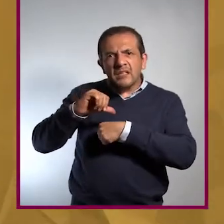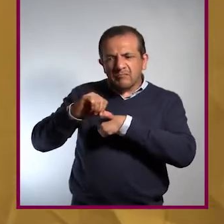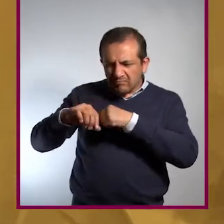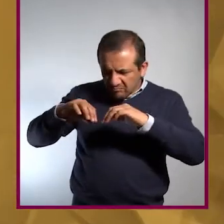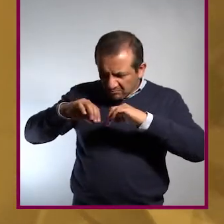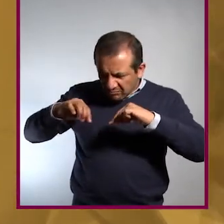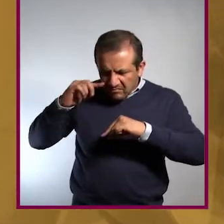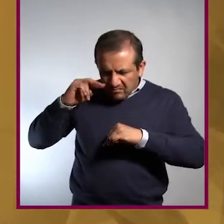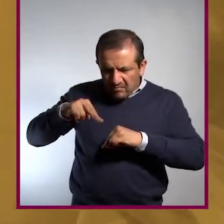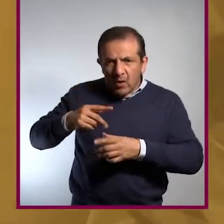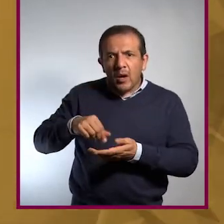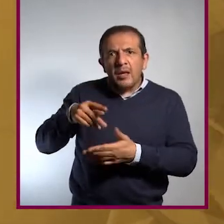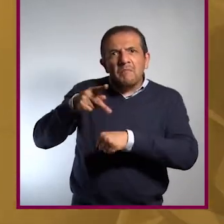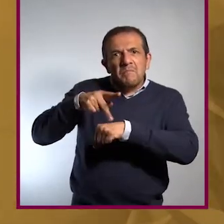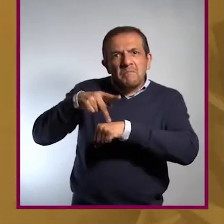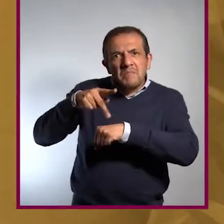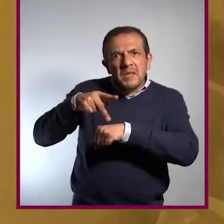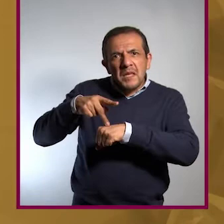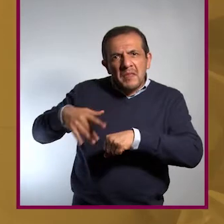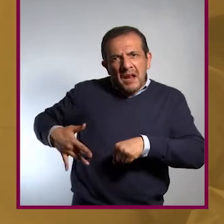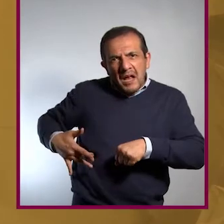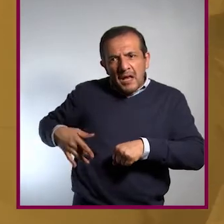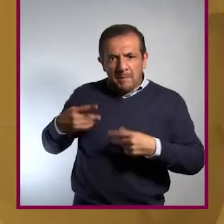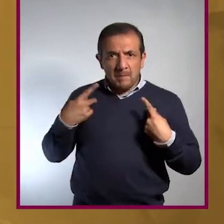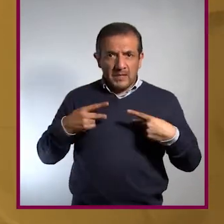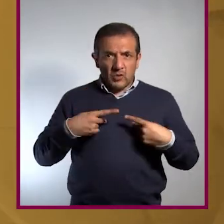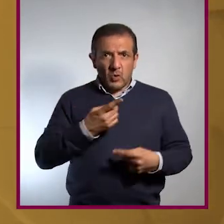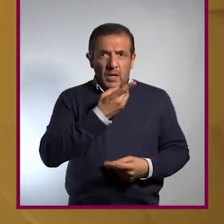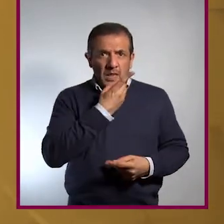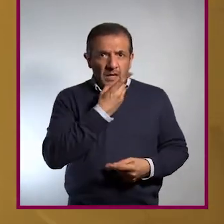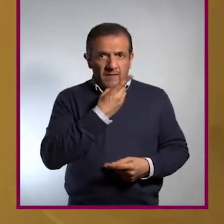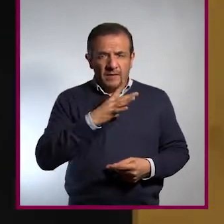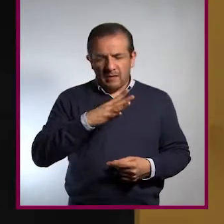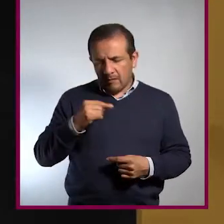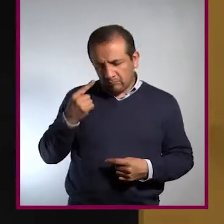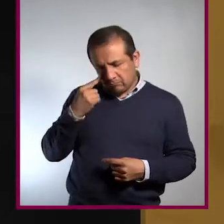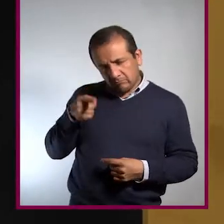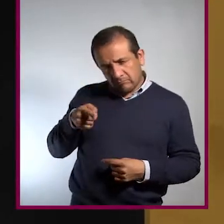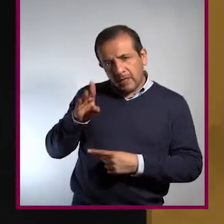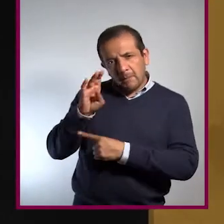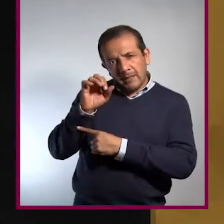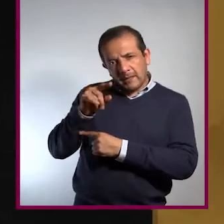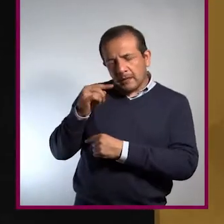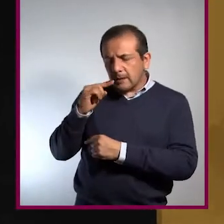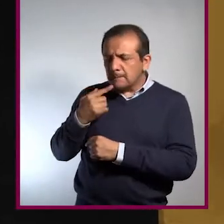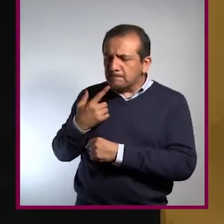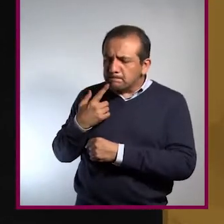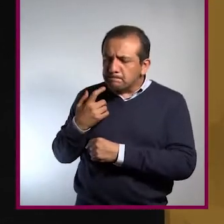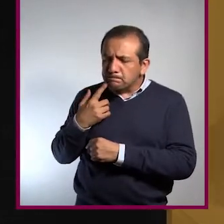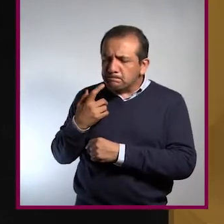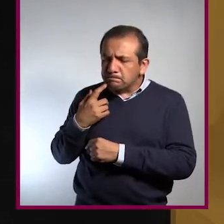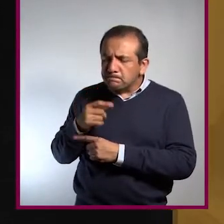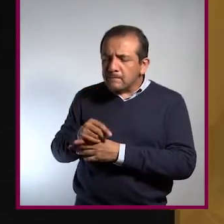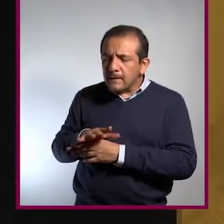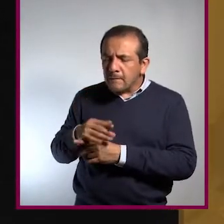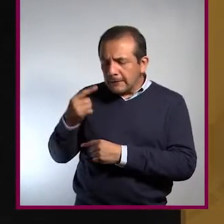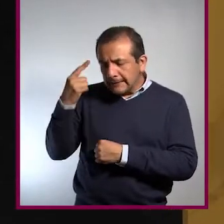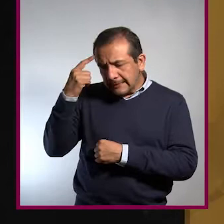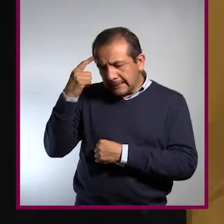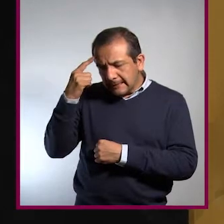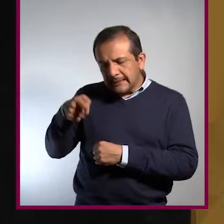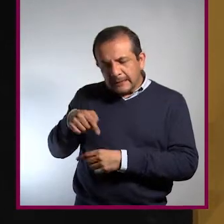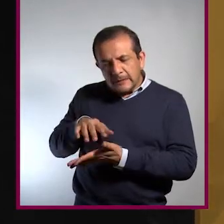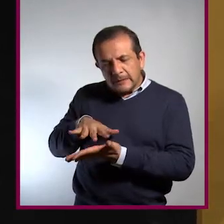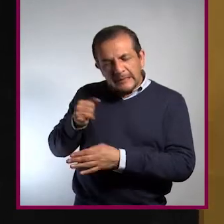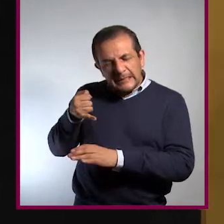cálculos biliares, muy comunes en quienes padecían diabetes. Banting se obsesionó con las conclusiones